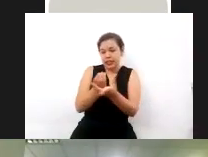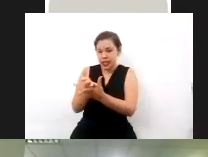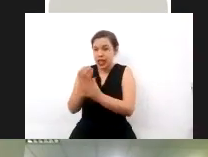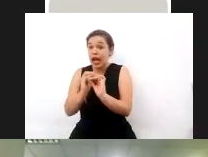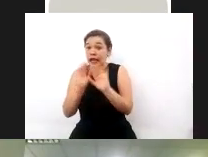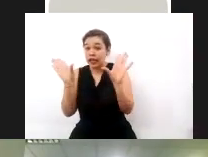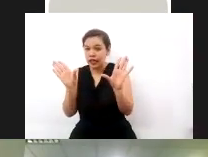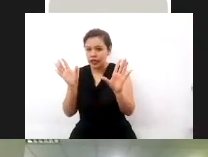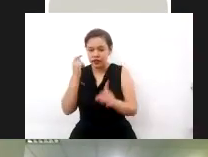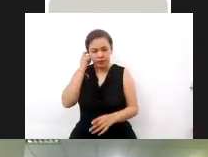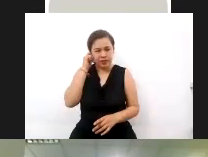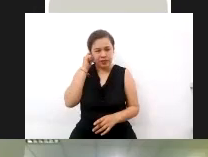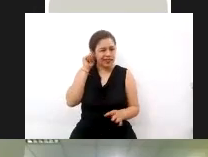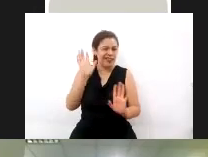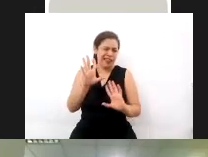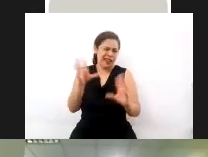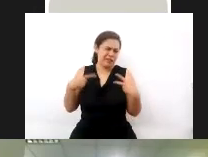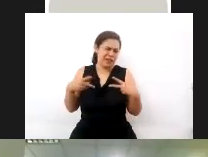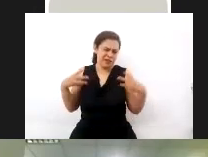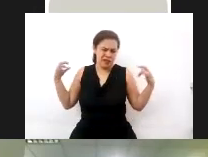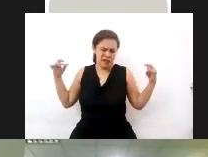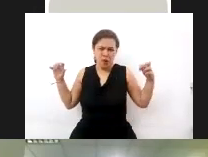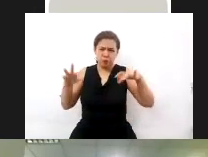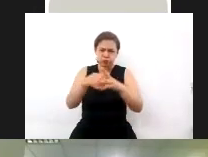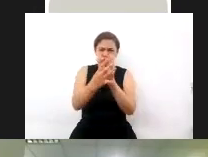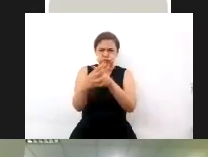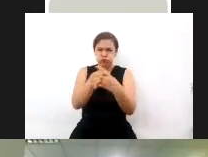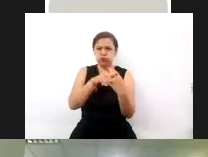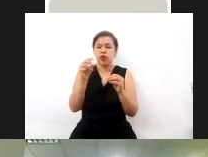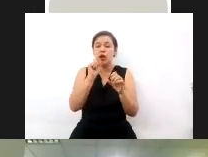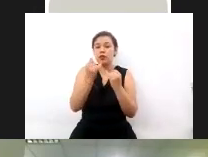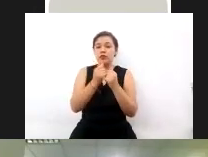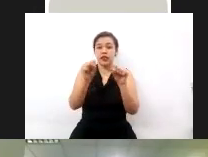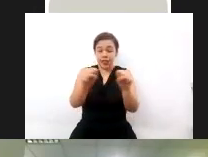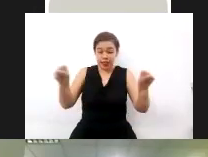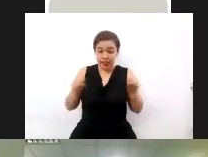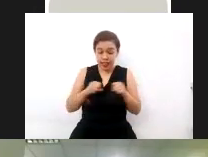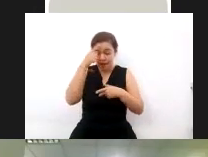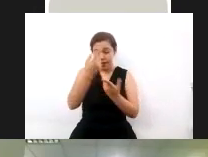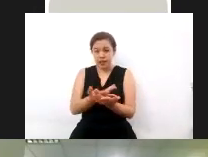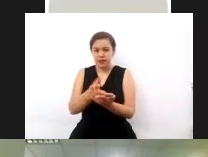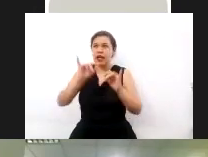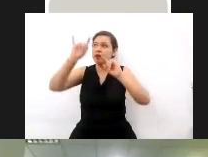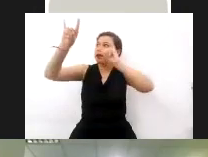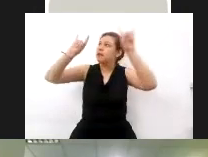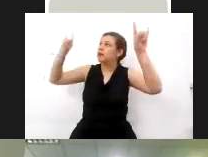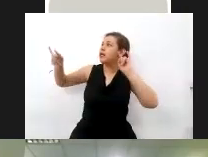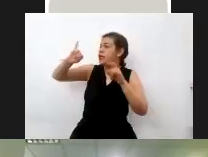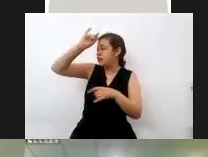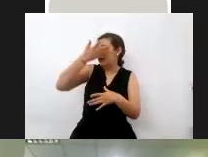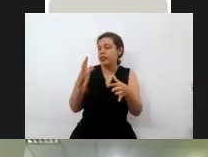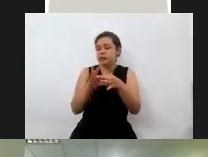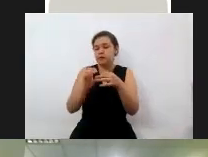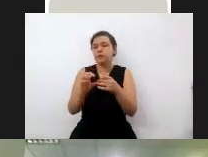evitar aglomeraciones y si tienen salas de espera, pues igual tendrán que tener señaléticas. La sana distancia,